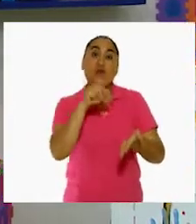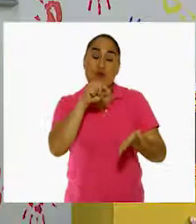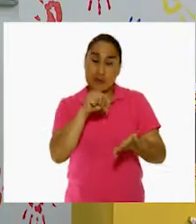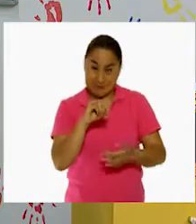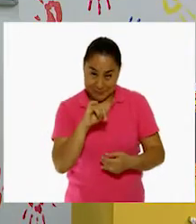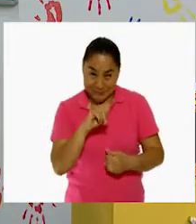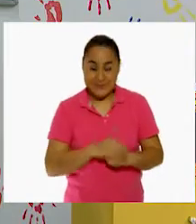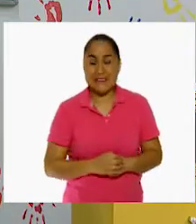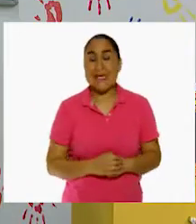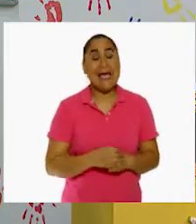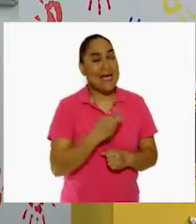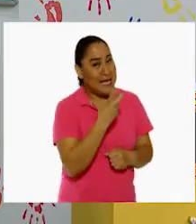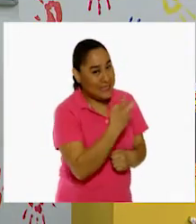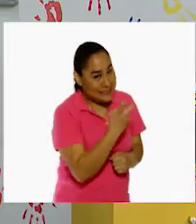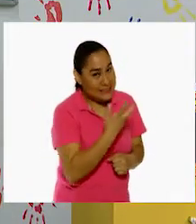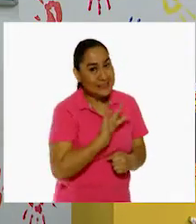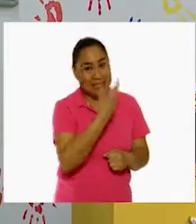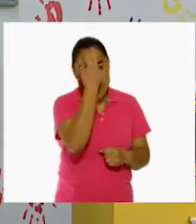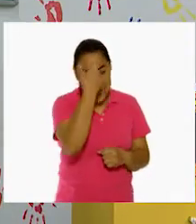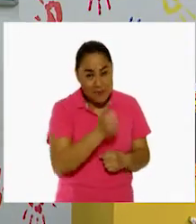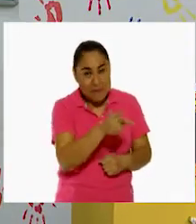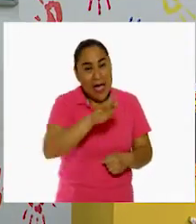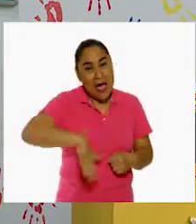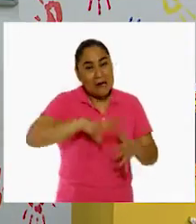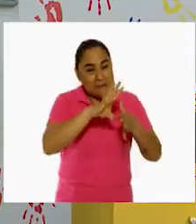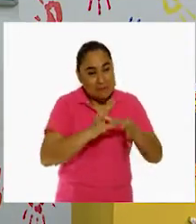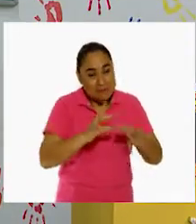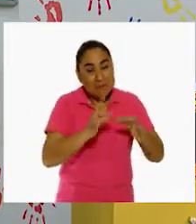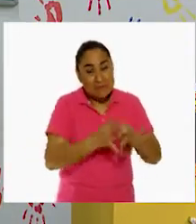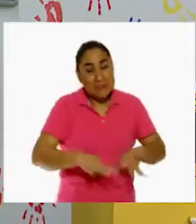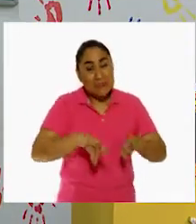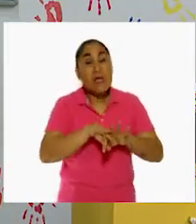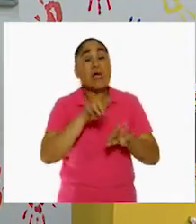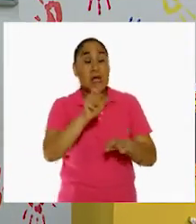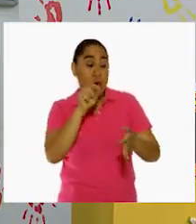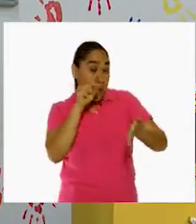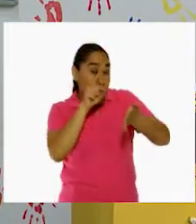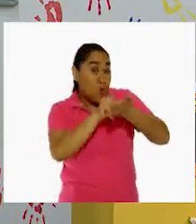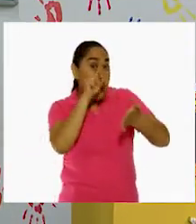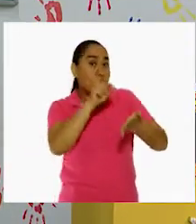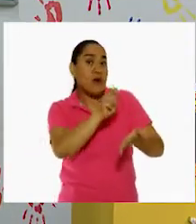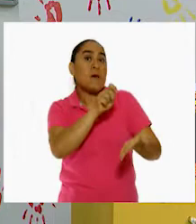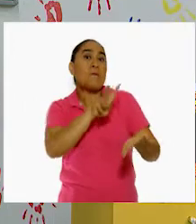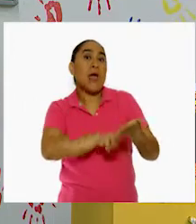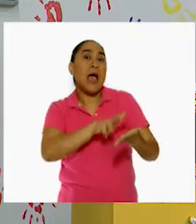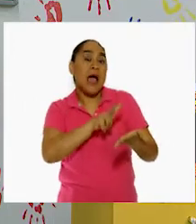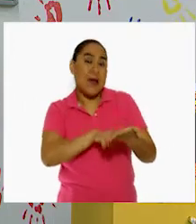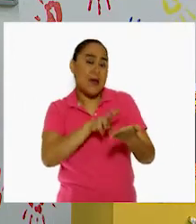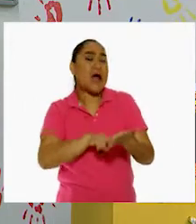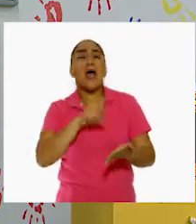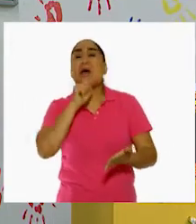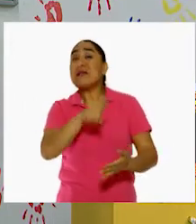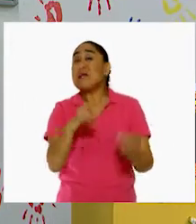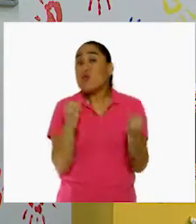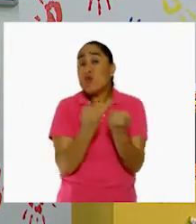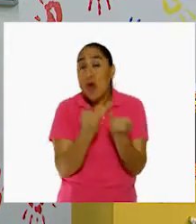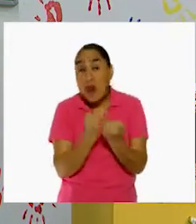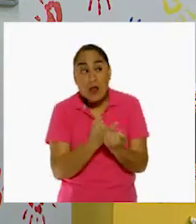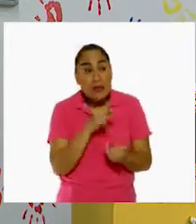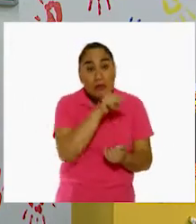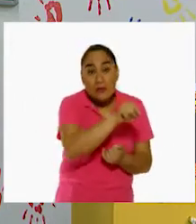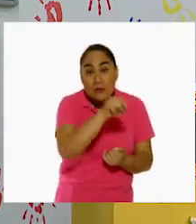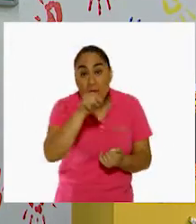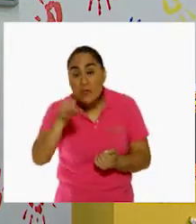Exacto, Eric. Acabas de decir algo muy, muy importante. El valor del punto, así como el de todas las personas, es muy